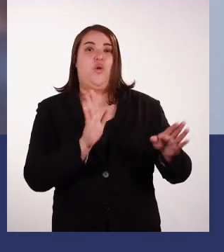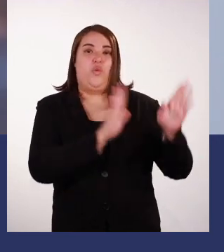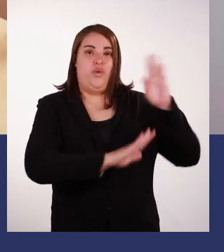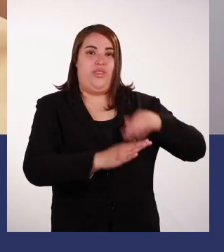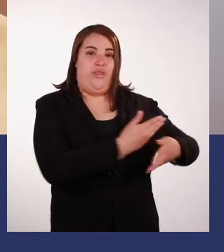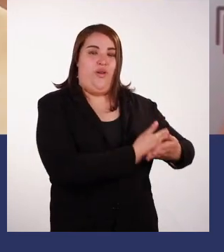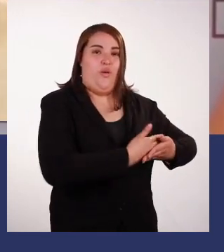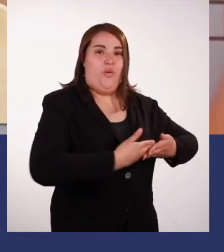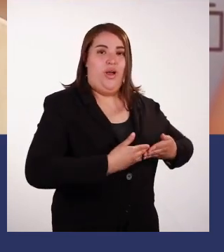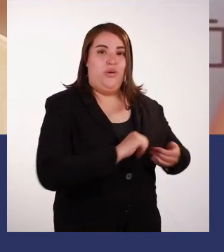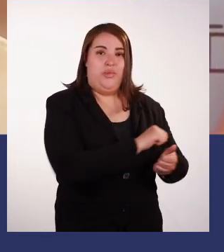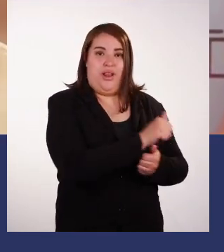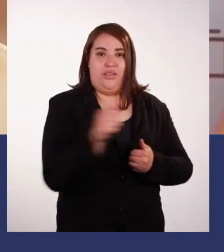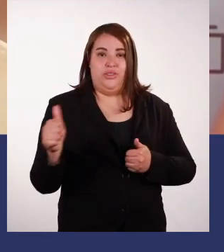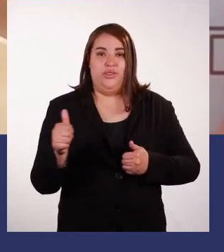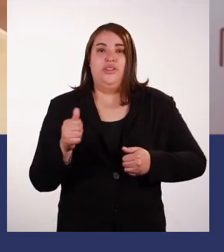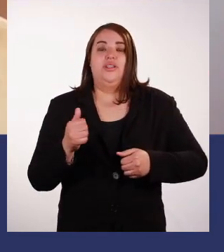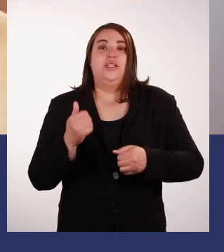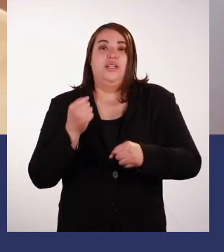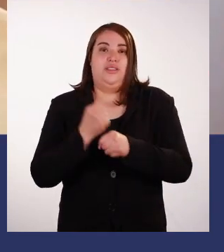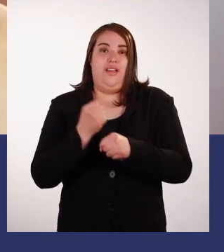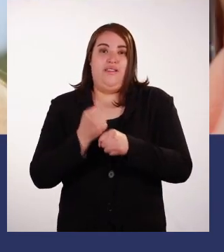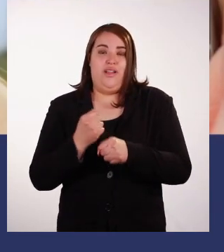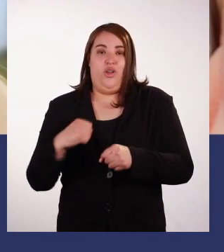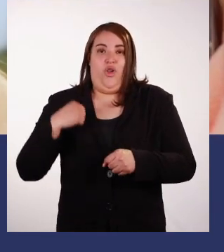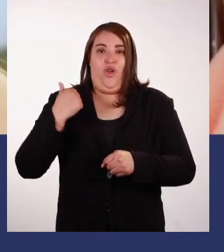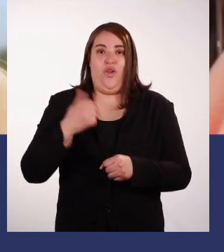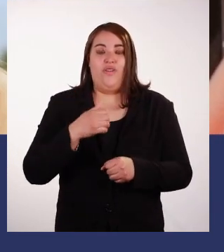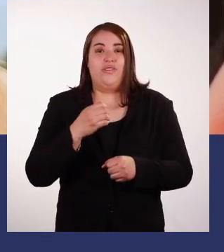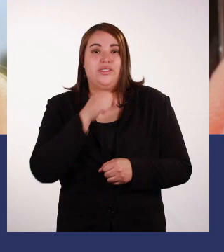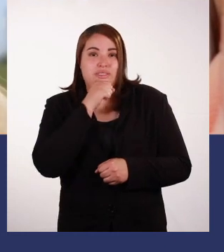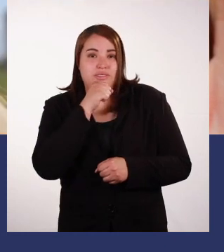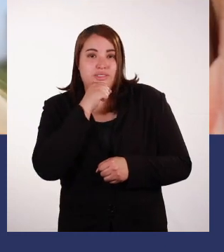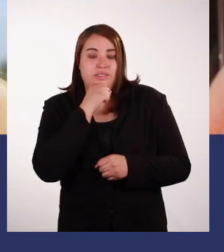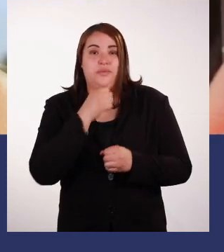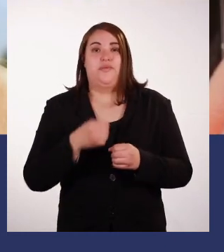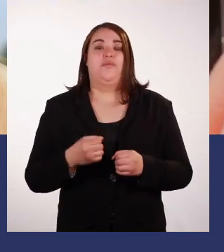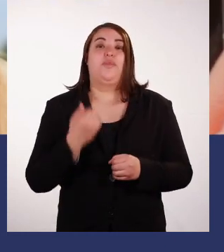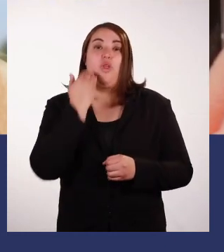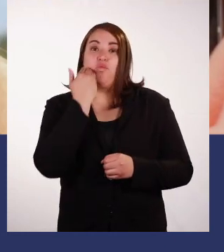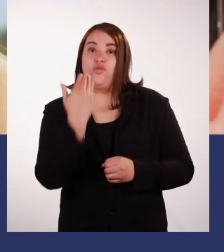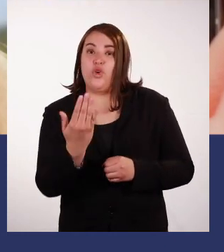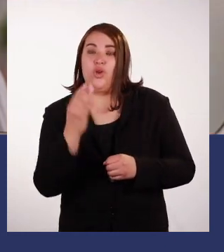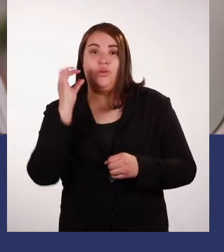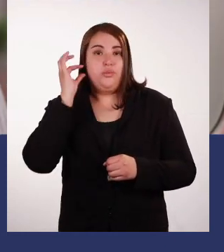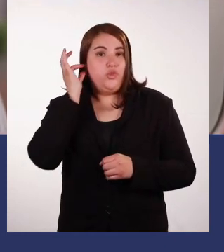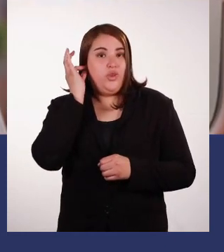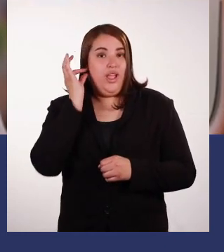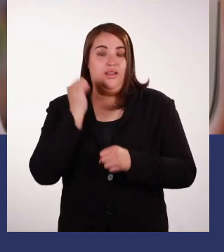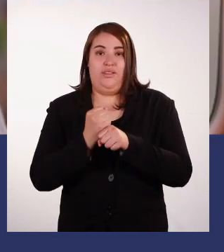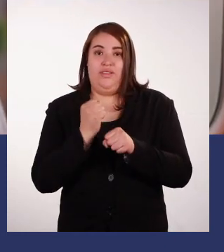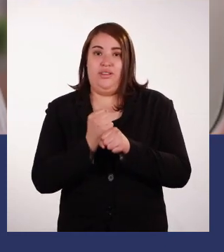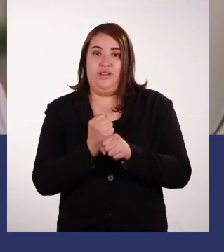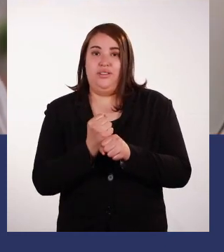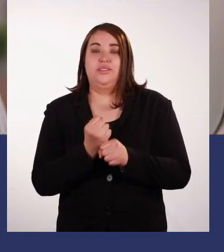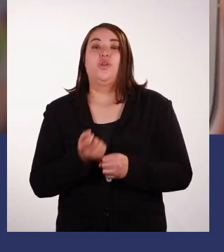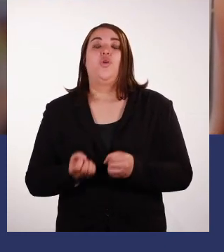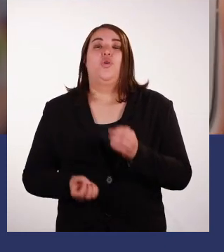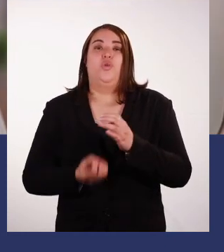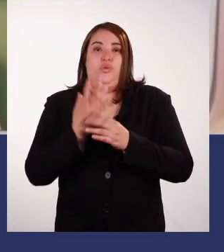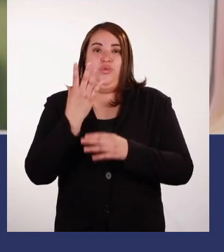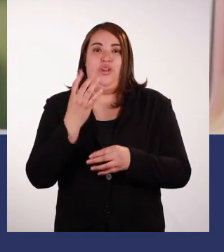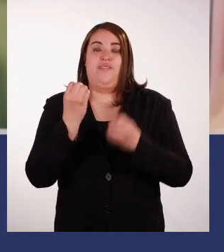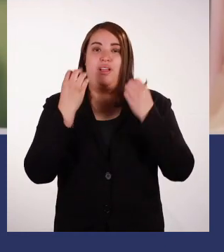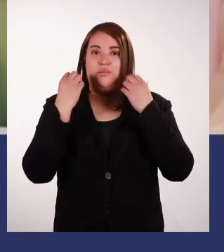universal, incentivos al trabajo joven y la tercera edad, la ampliación al bono trabajo de la mujer y un nuevo sistema de